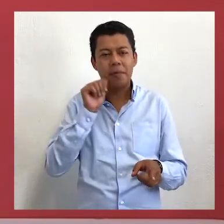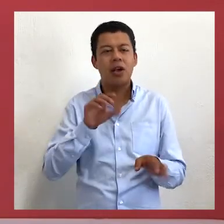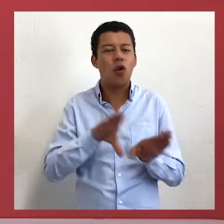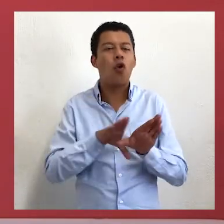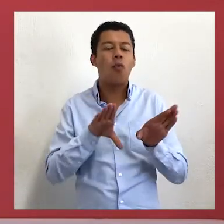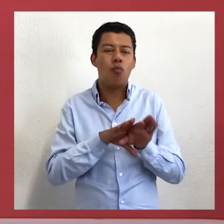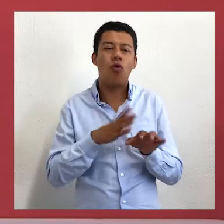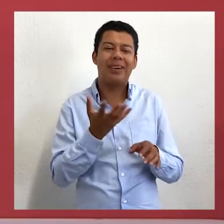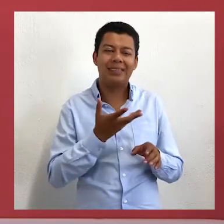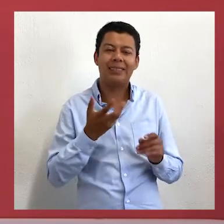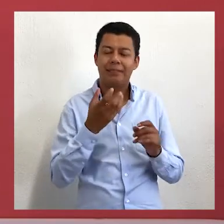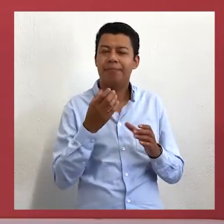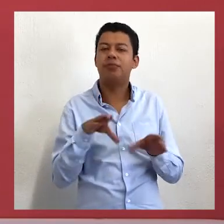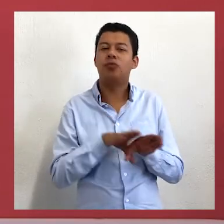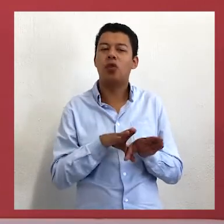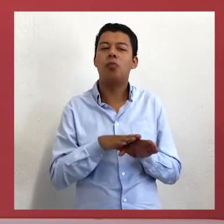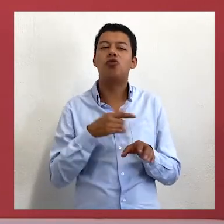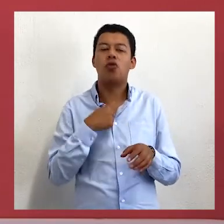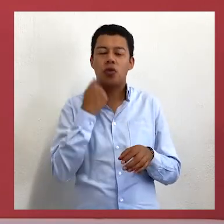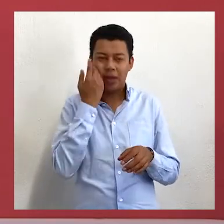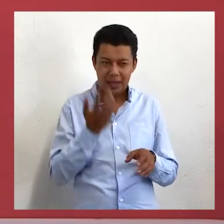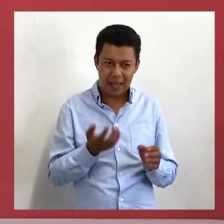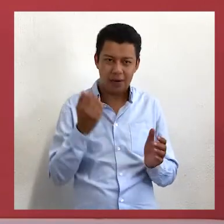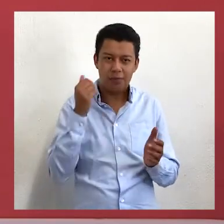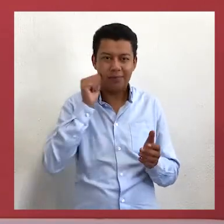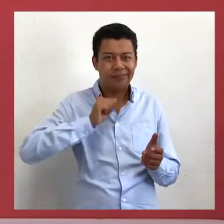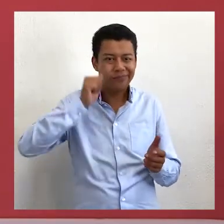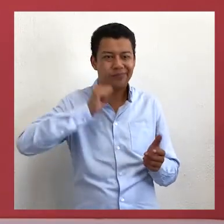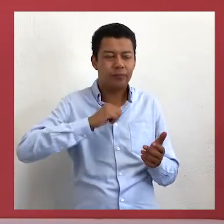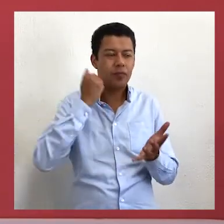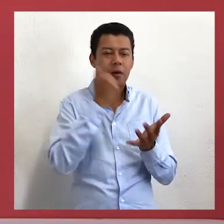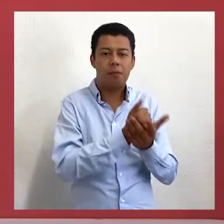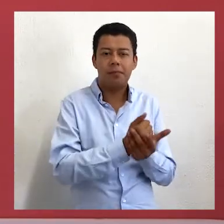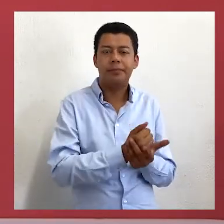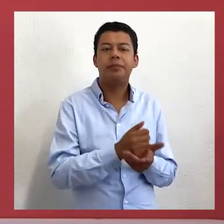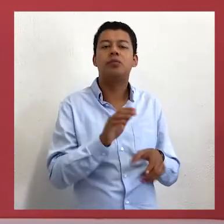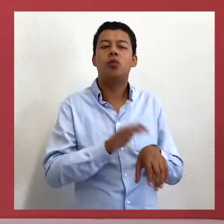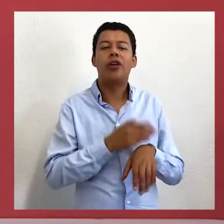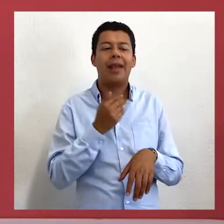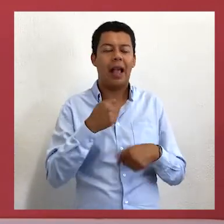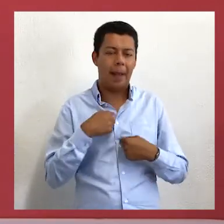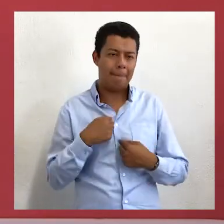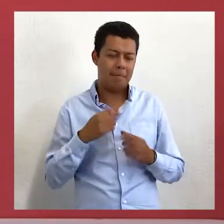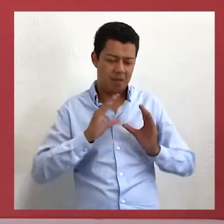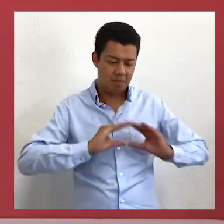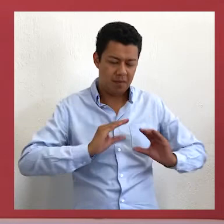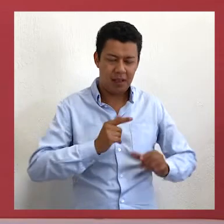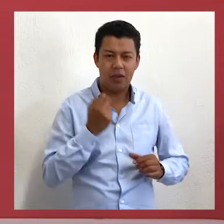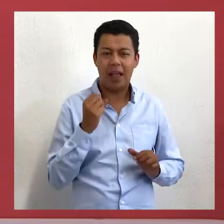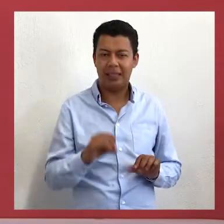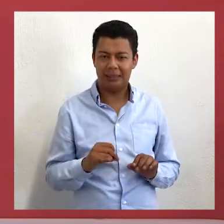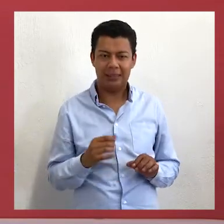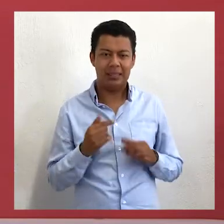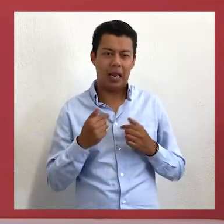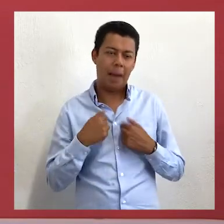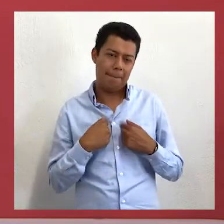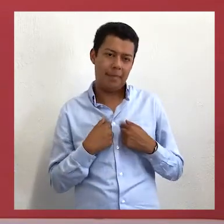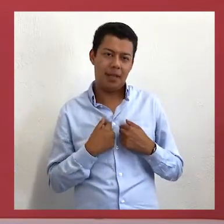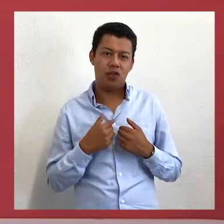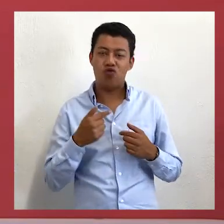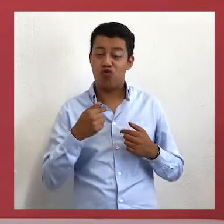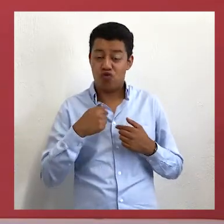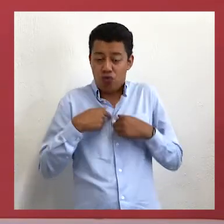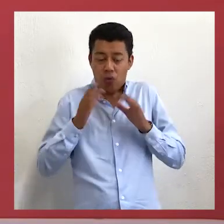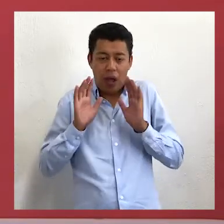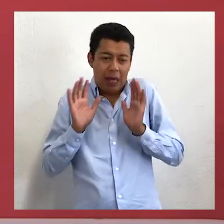cosas, cómo es que debe de hacerse, porque así las hice y así me educaron a mí. Podemos justificarnos con